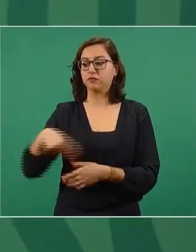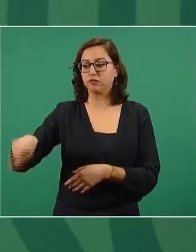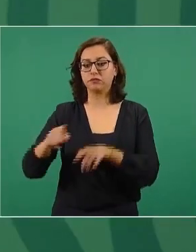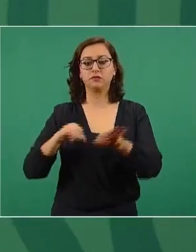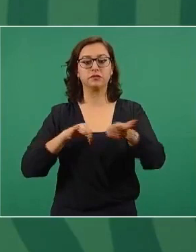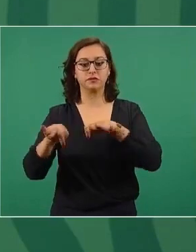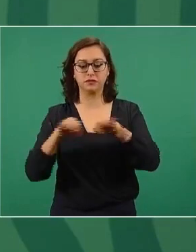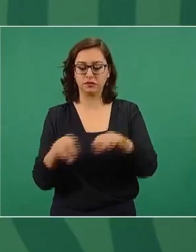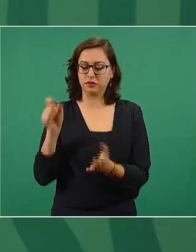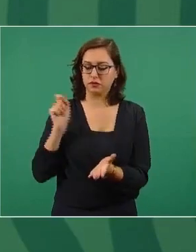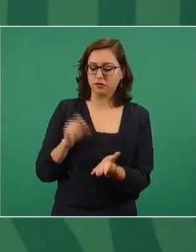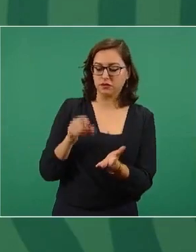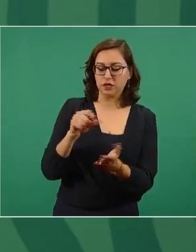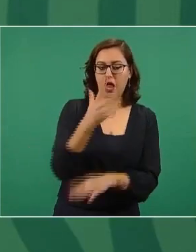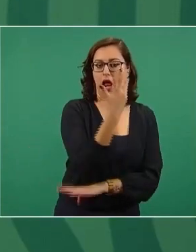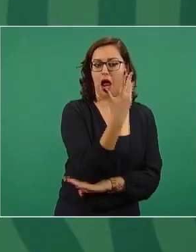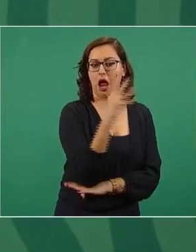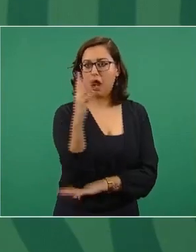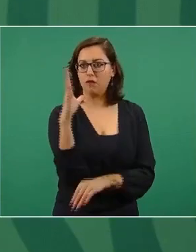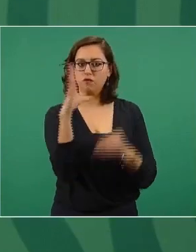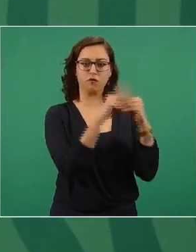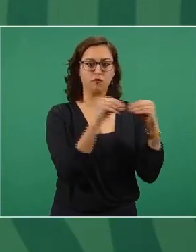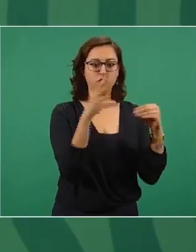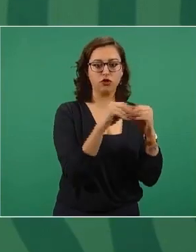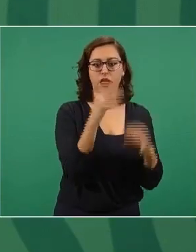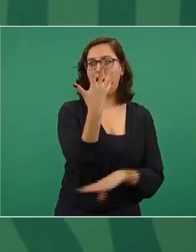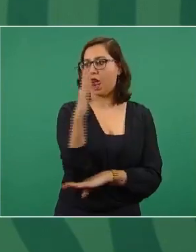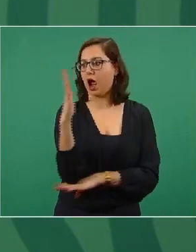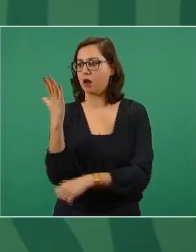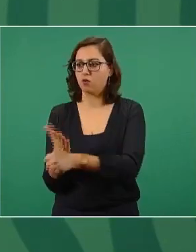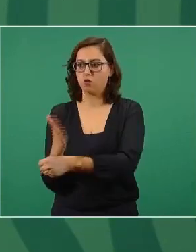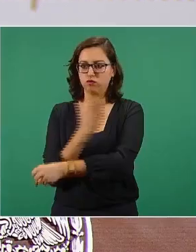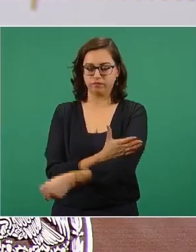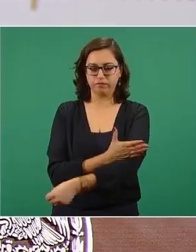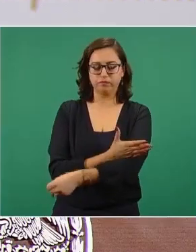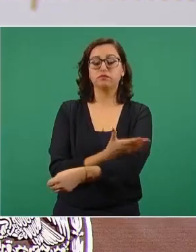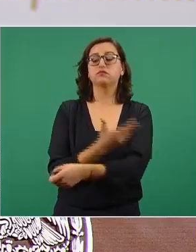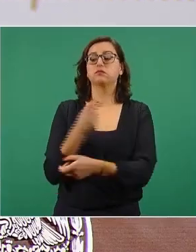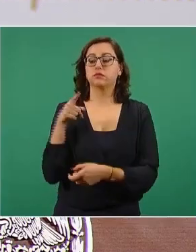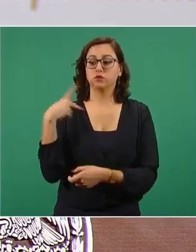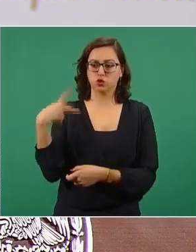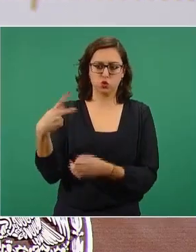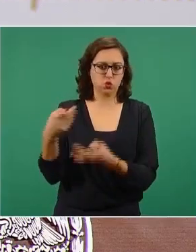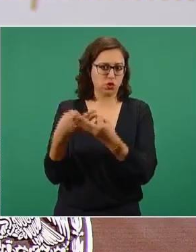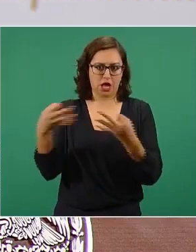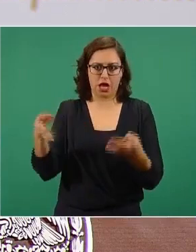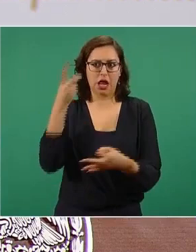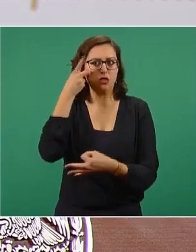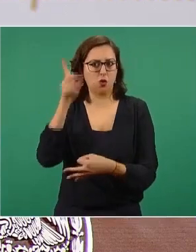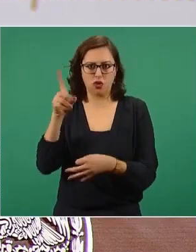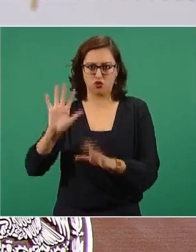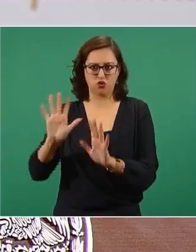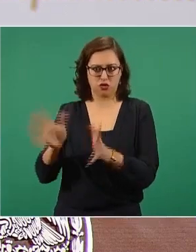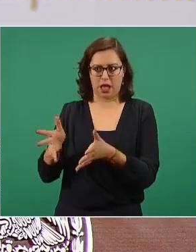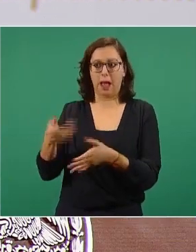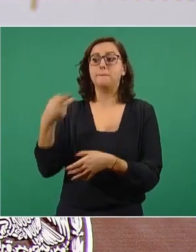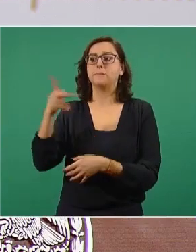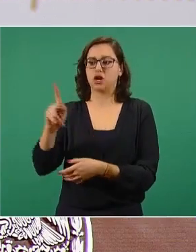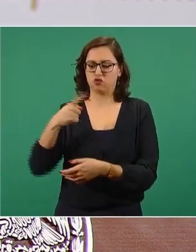frutales y maderables en sus tierras o parcelas